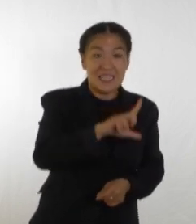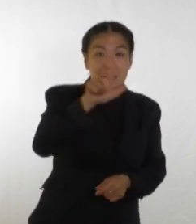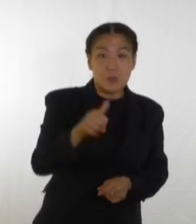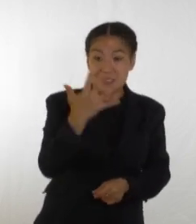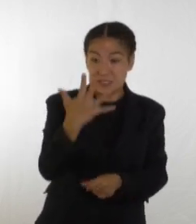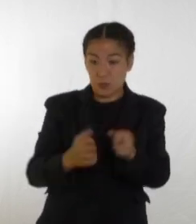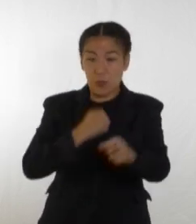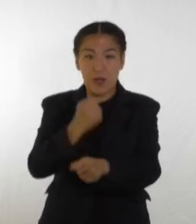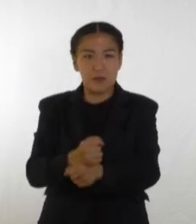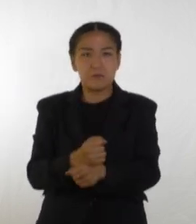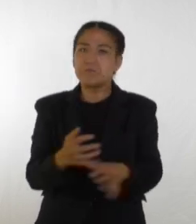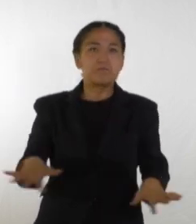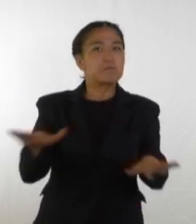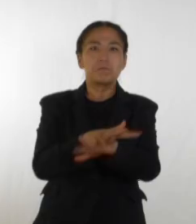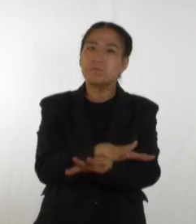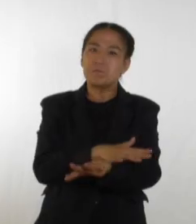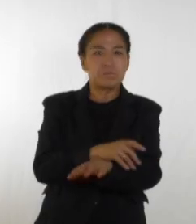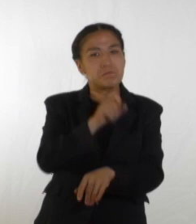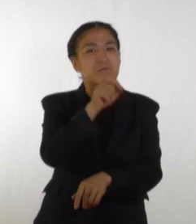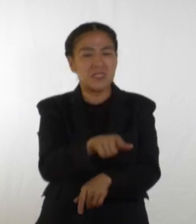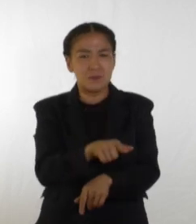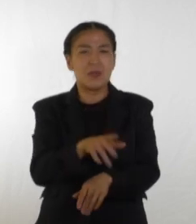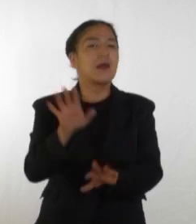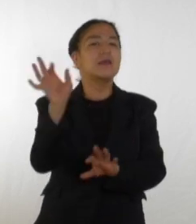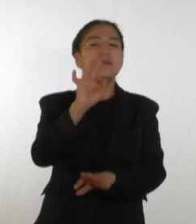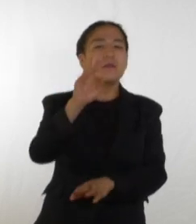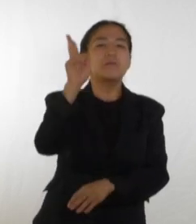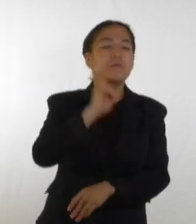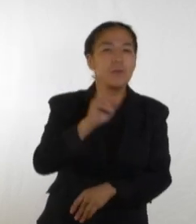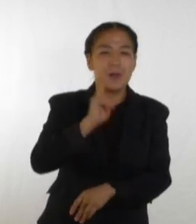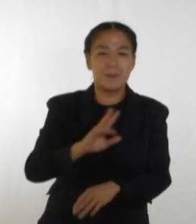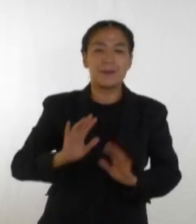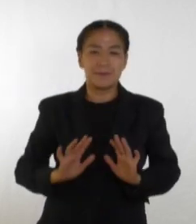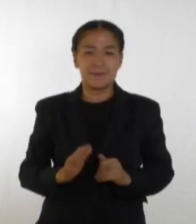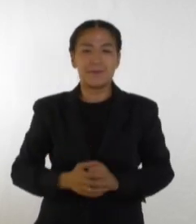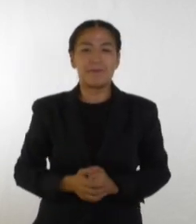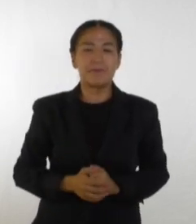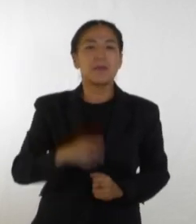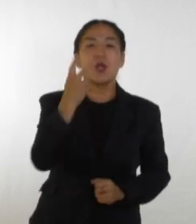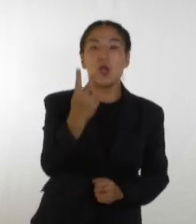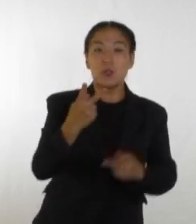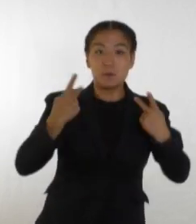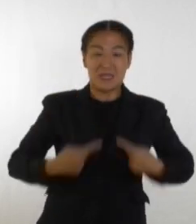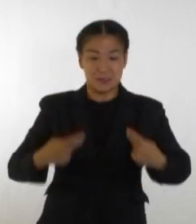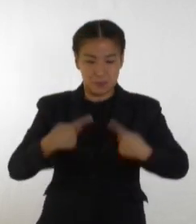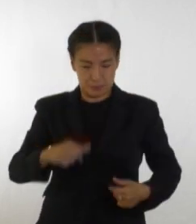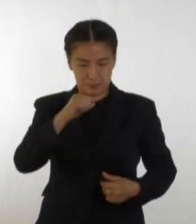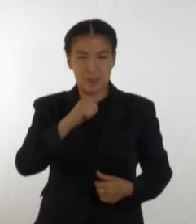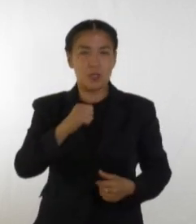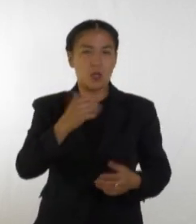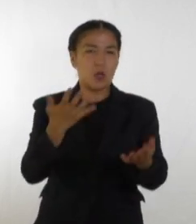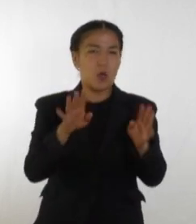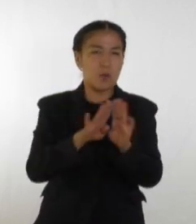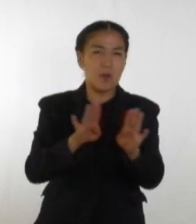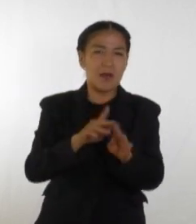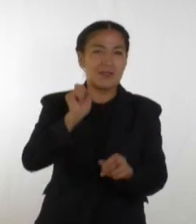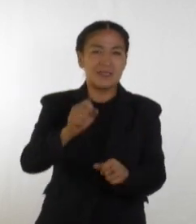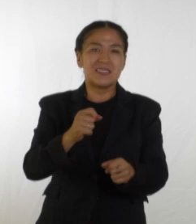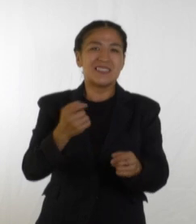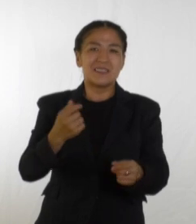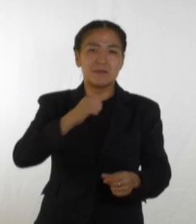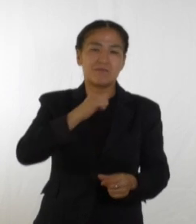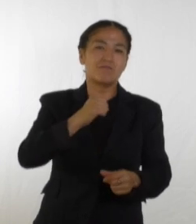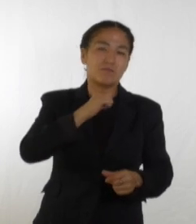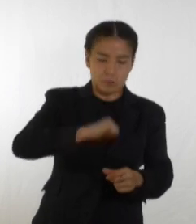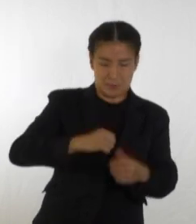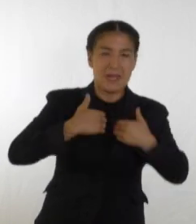de 5 años casi no cambia. ¿Qué pasaría si analizamos 2 poblaciones de pacientes que difieren por un